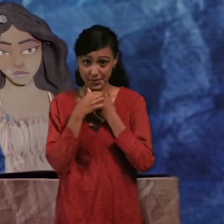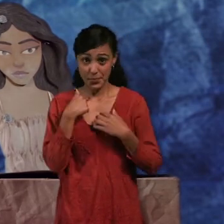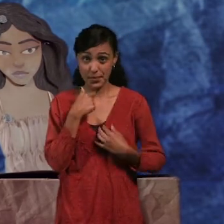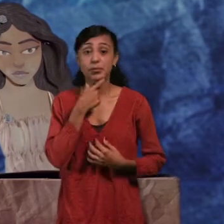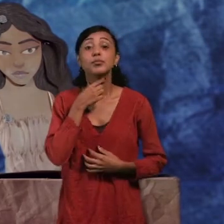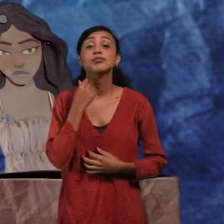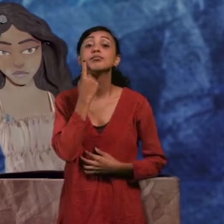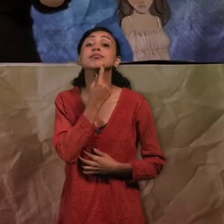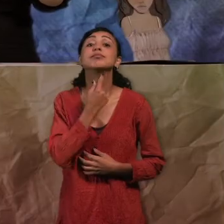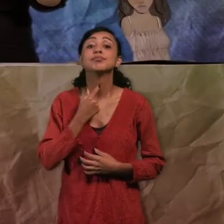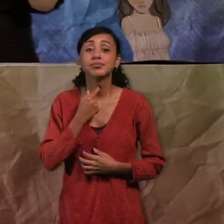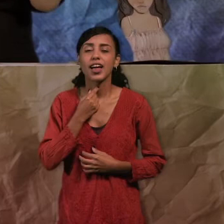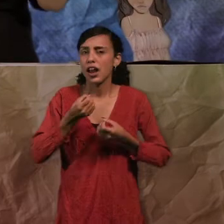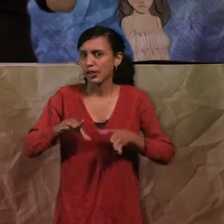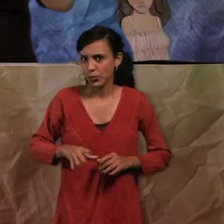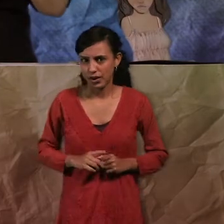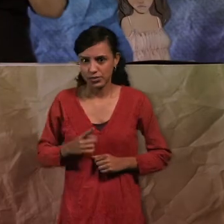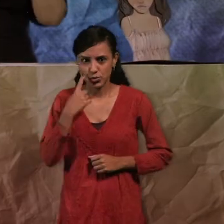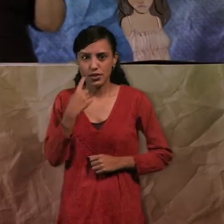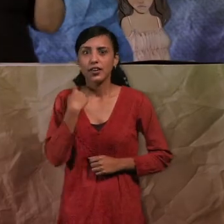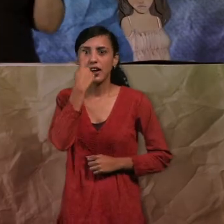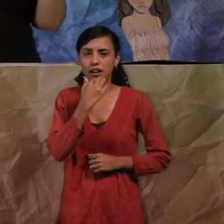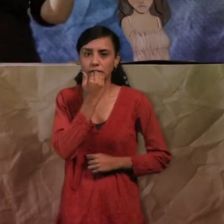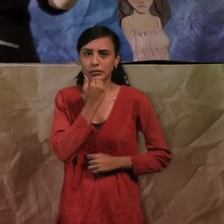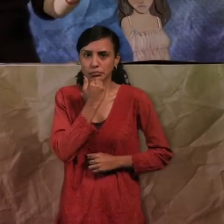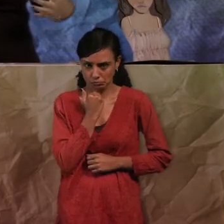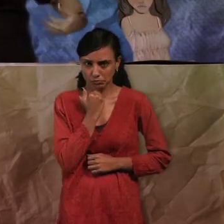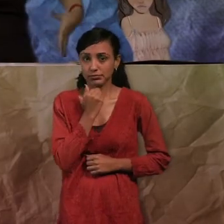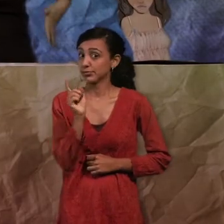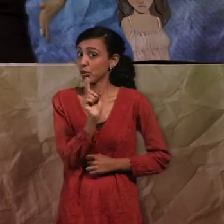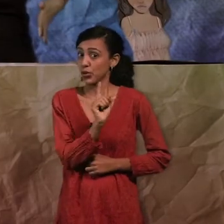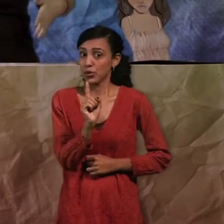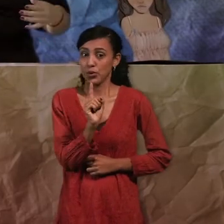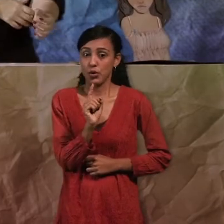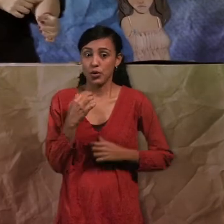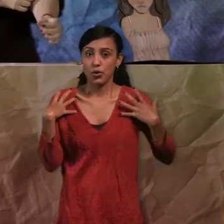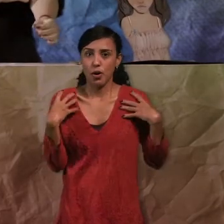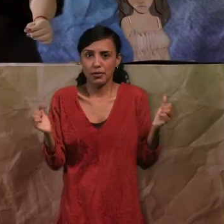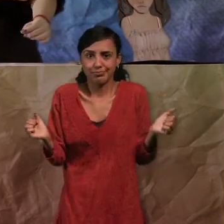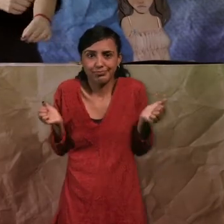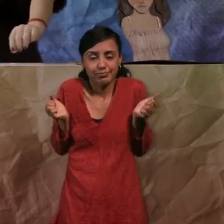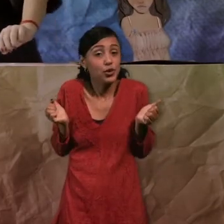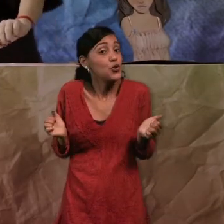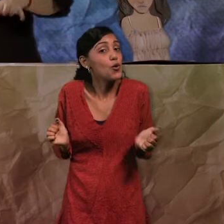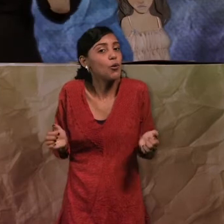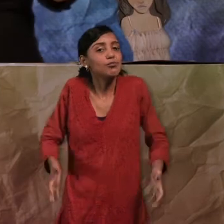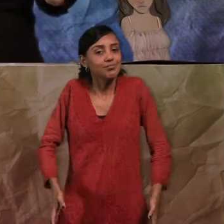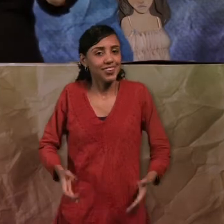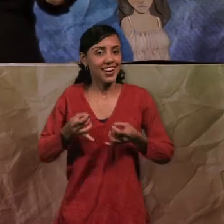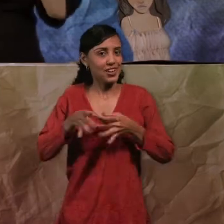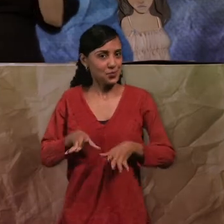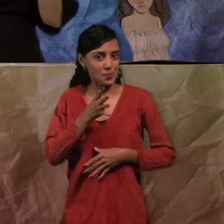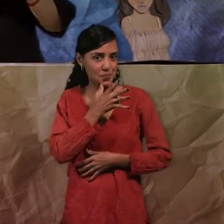un espacio que se vea natural y no se vea la cabeza encajada en el cuerpo, ni los brazos extremadamente corticos. Entonces,